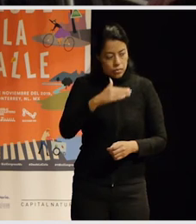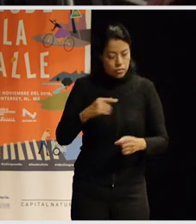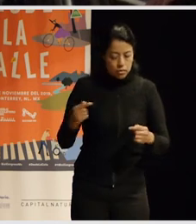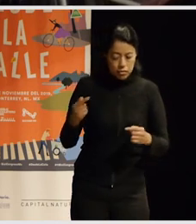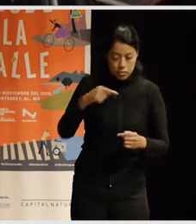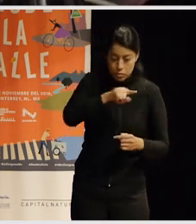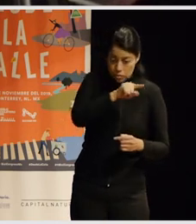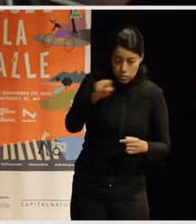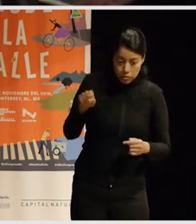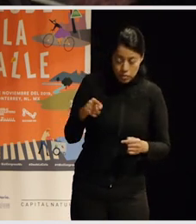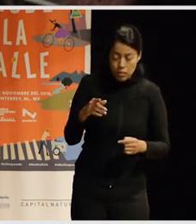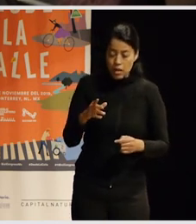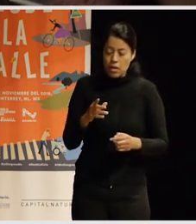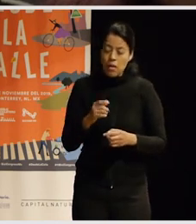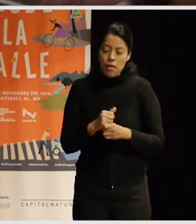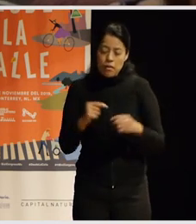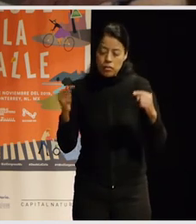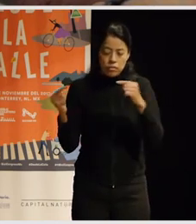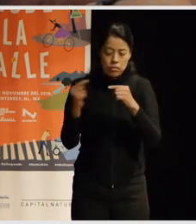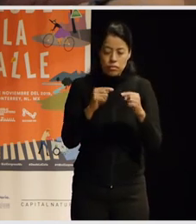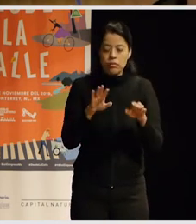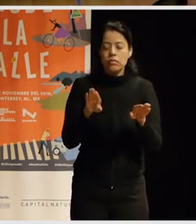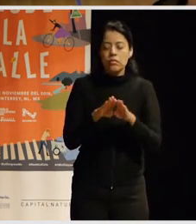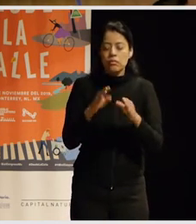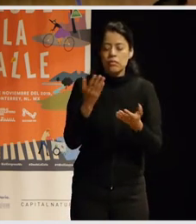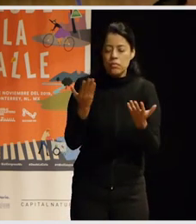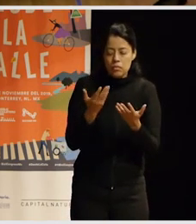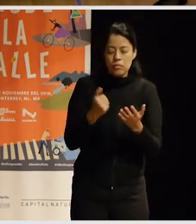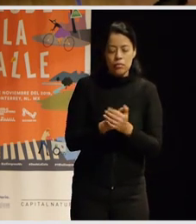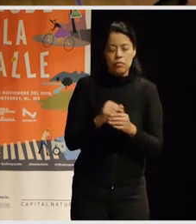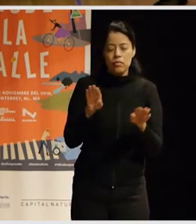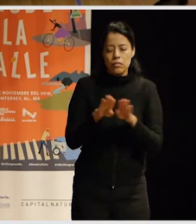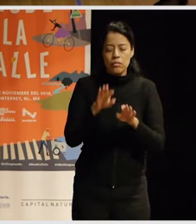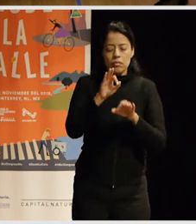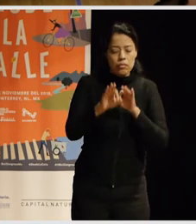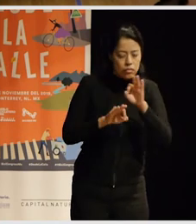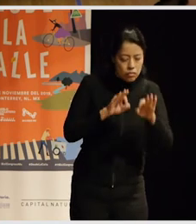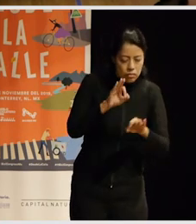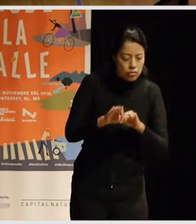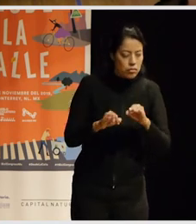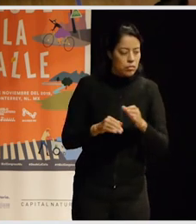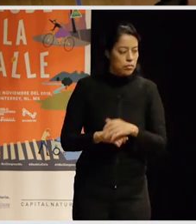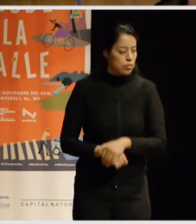siempre consideran este factor como lo tratan en general este y demás